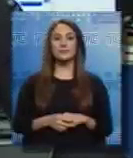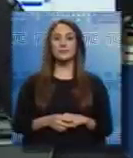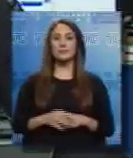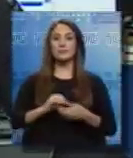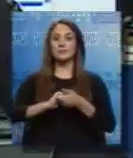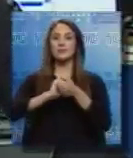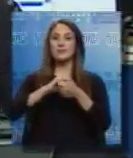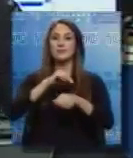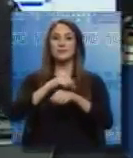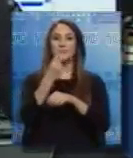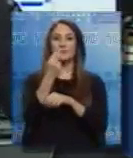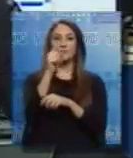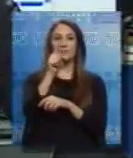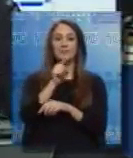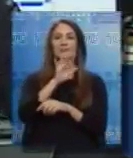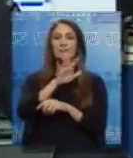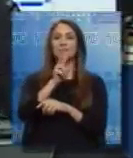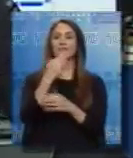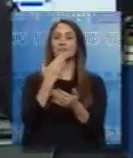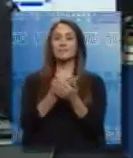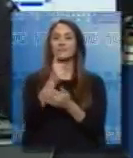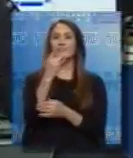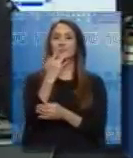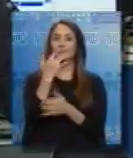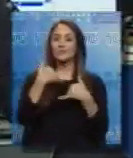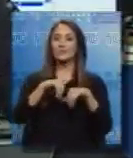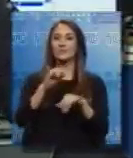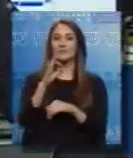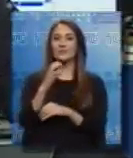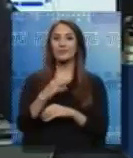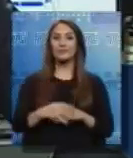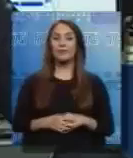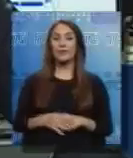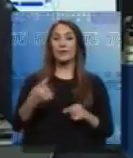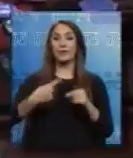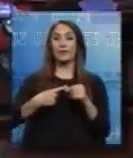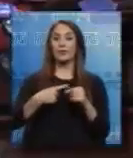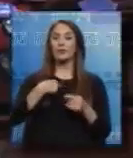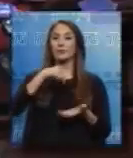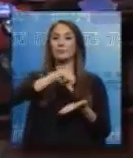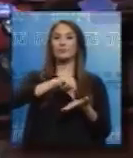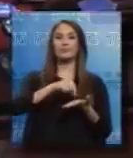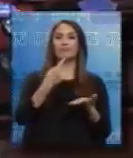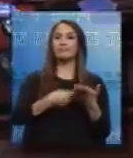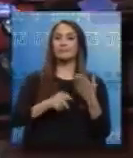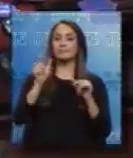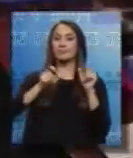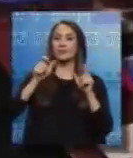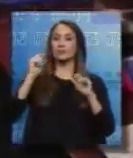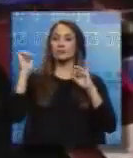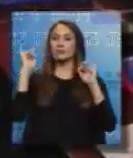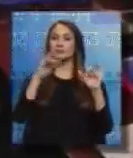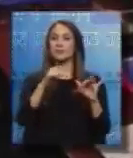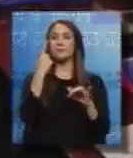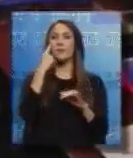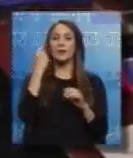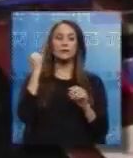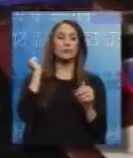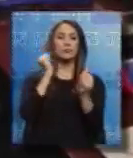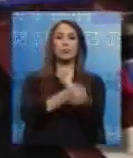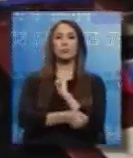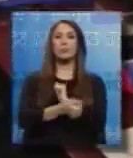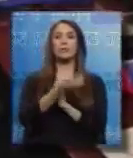Amigos, 2:51, gracias por su preferencia. Quito es sede de un evento internacional denominado Desafíos para superar la